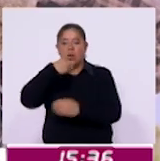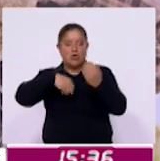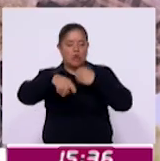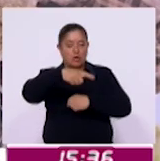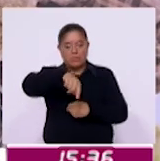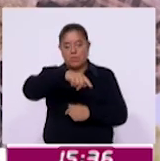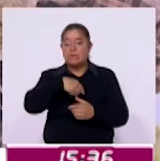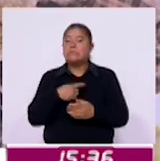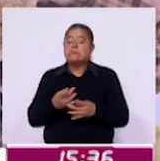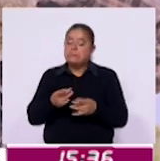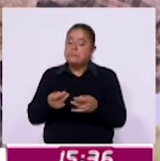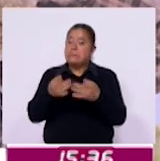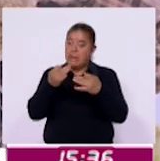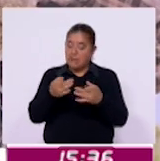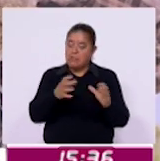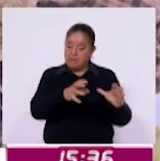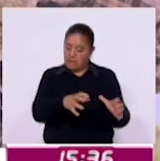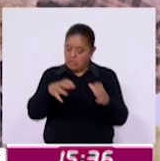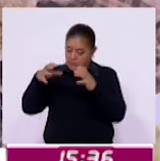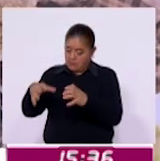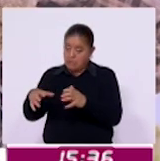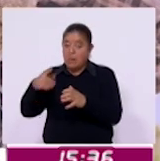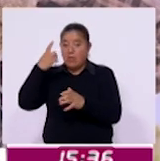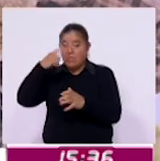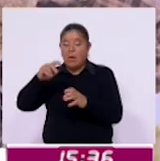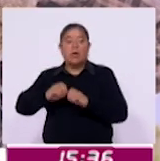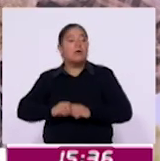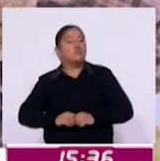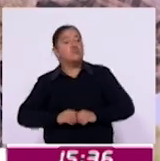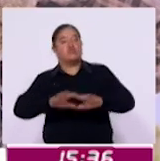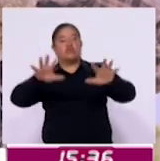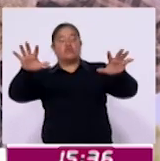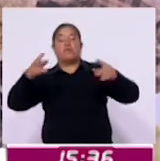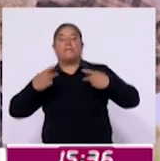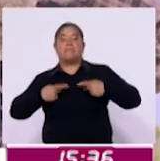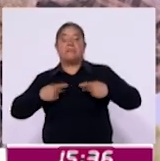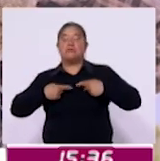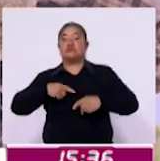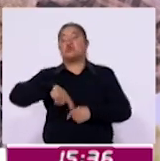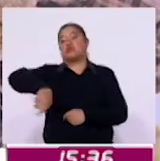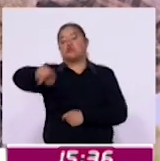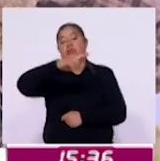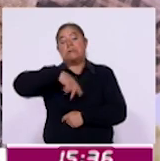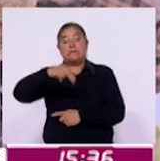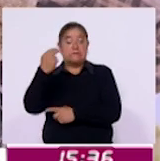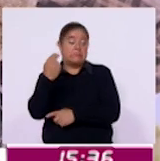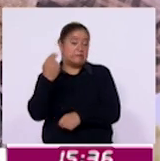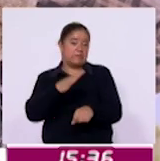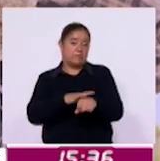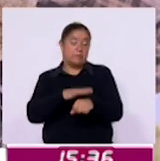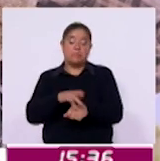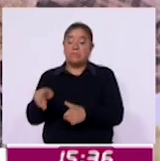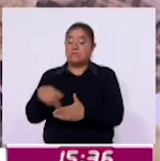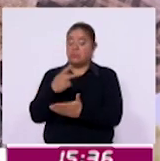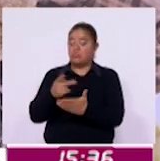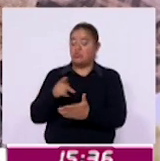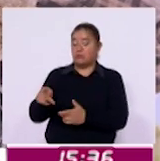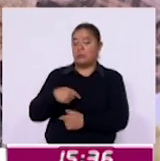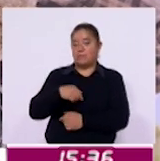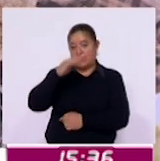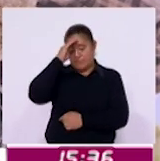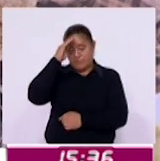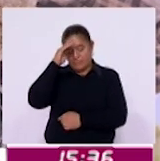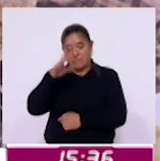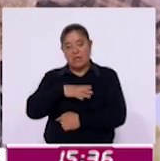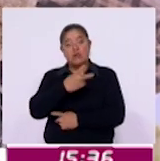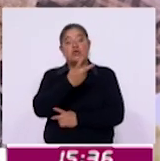de calidad para que lleguen a la mesa de quienes más lo necesitan. Este programa contempla el acopio de